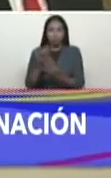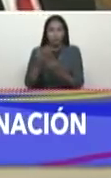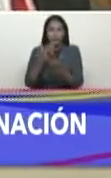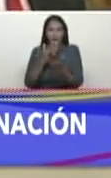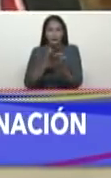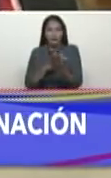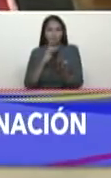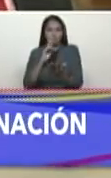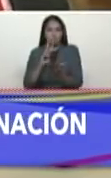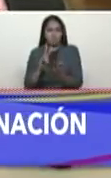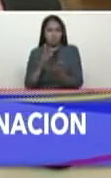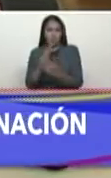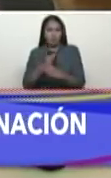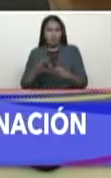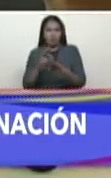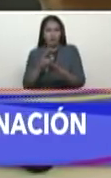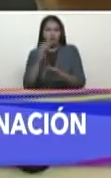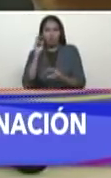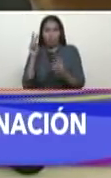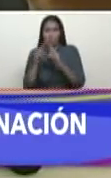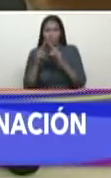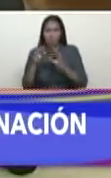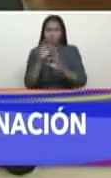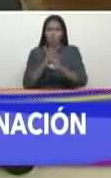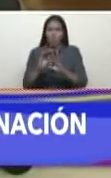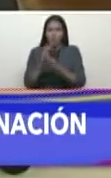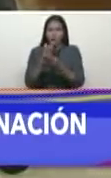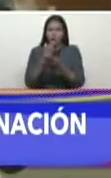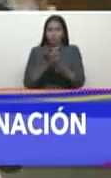había visto y conocido